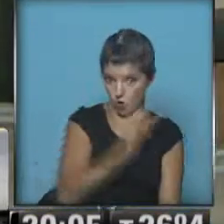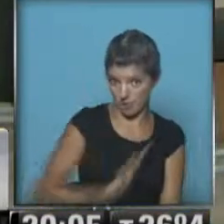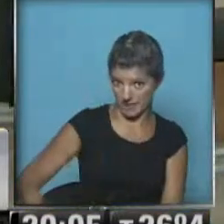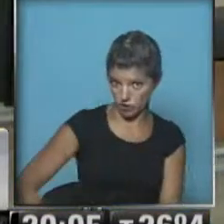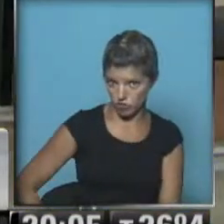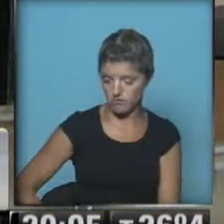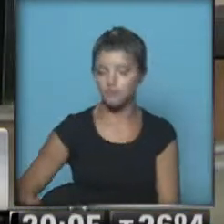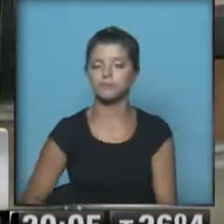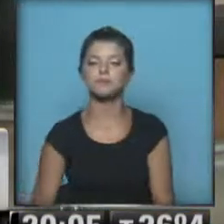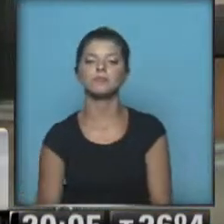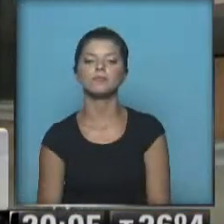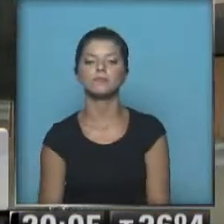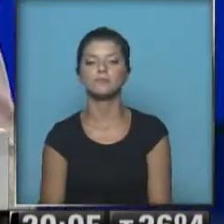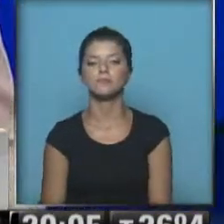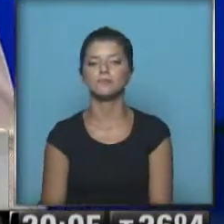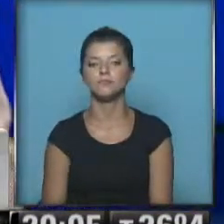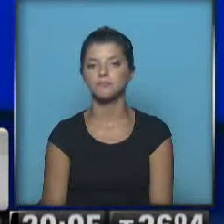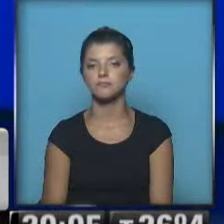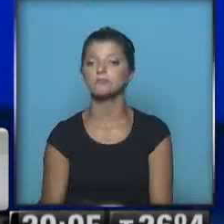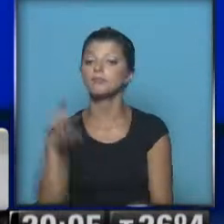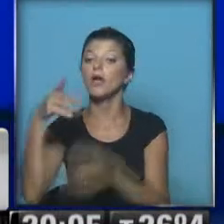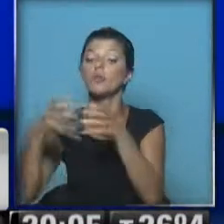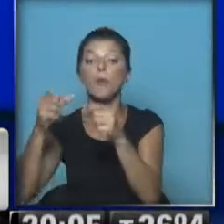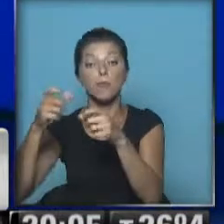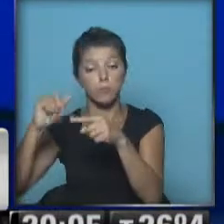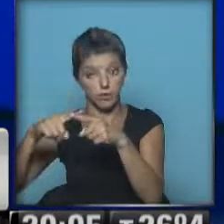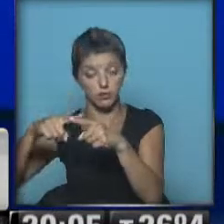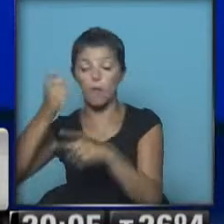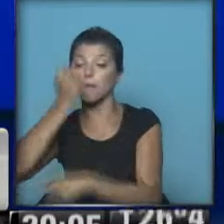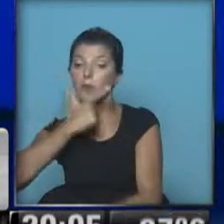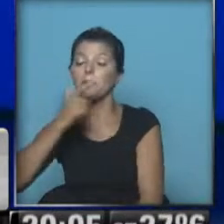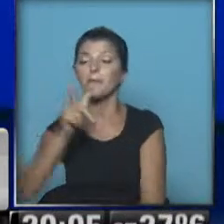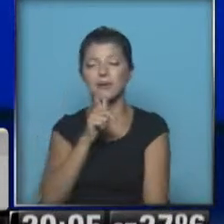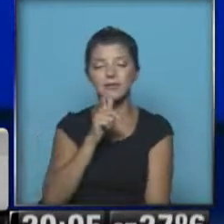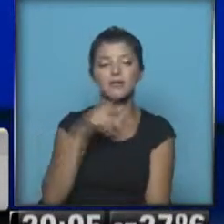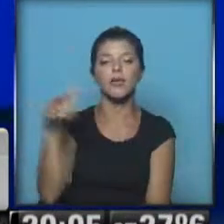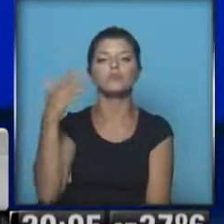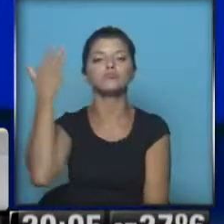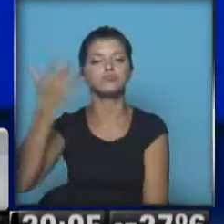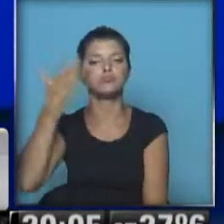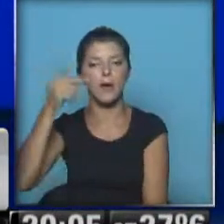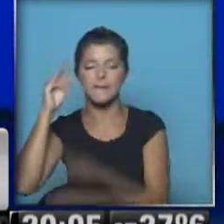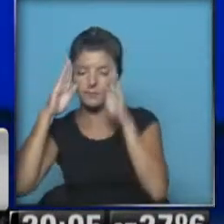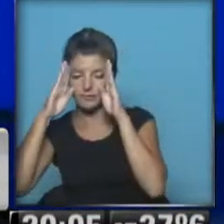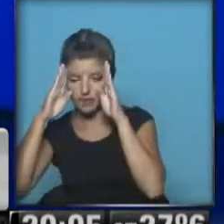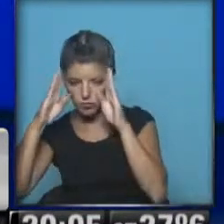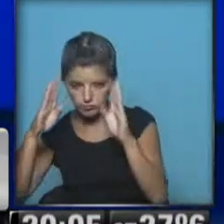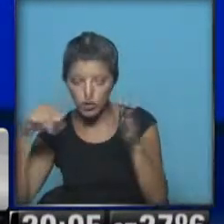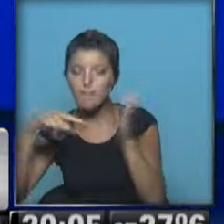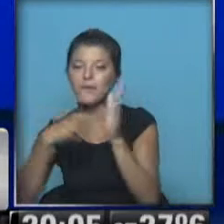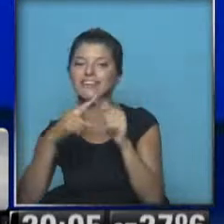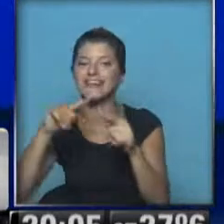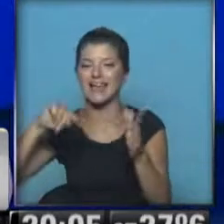parece que el PRO decía viene recorriendo cierto, desde el punto de vista discursivo, corrimiento hacia el centro, en un